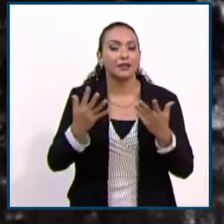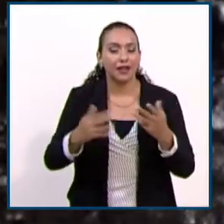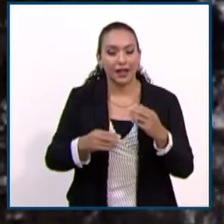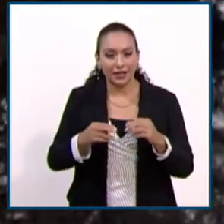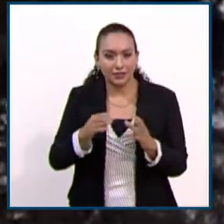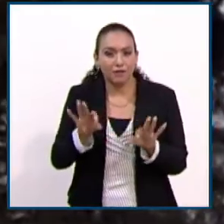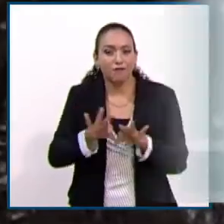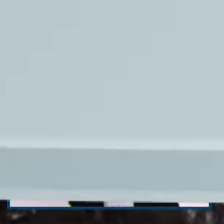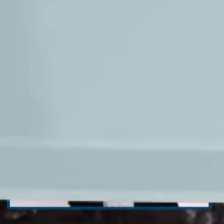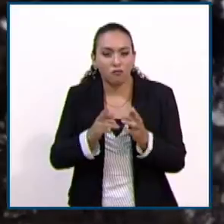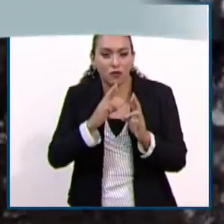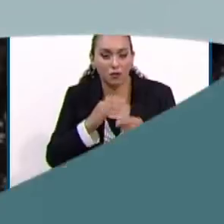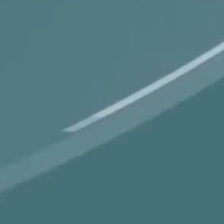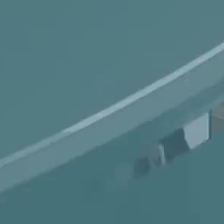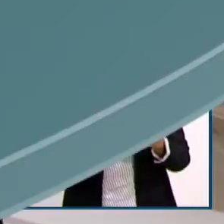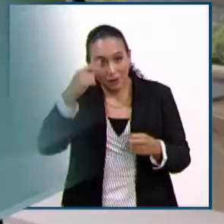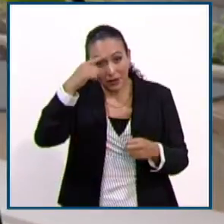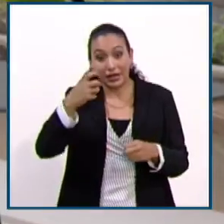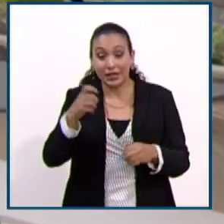materia.